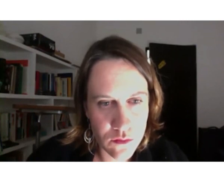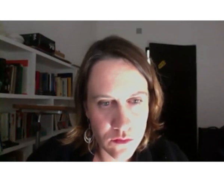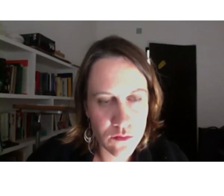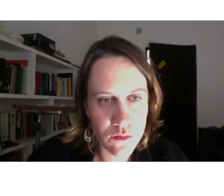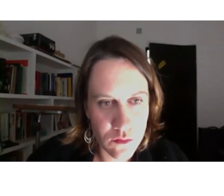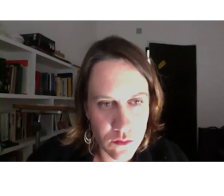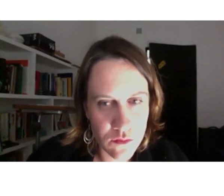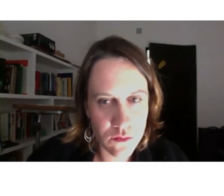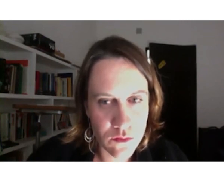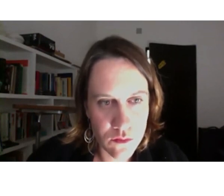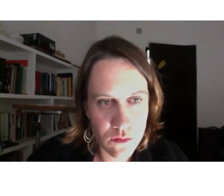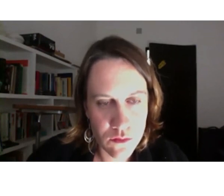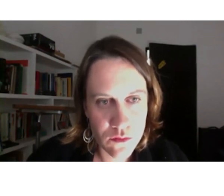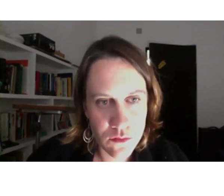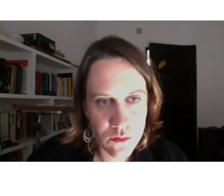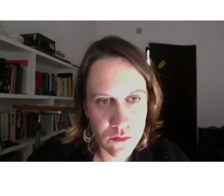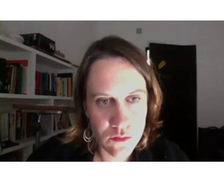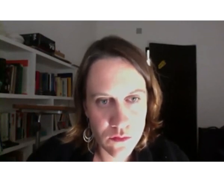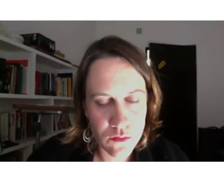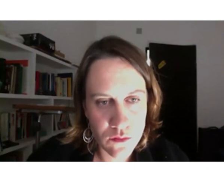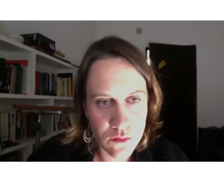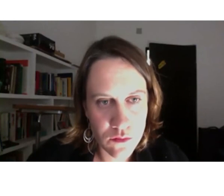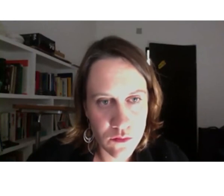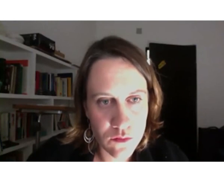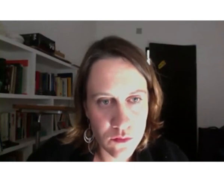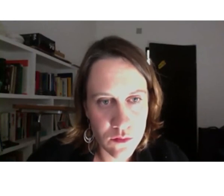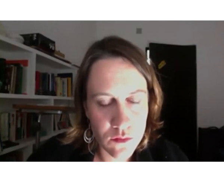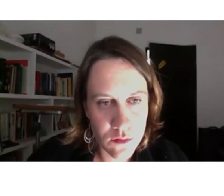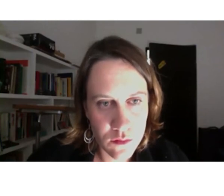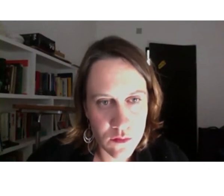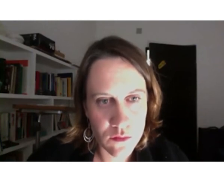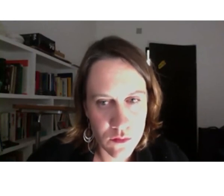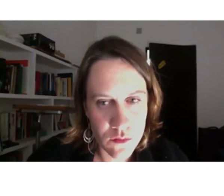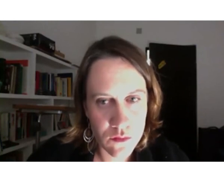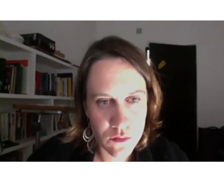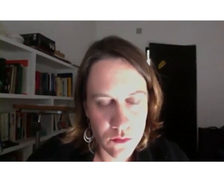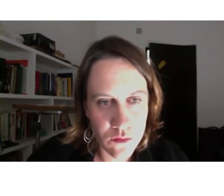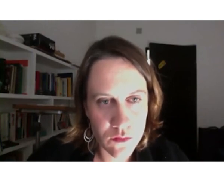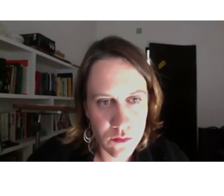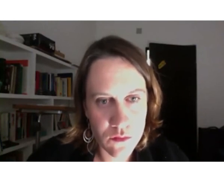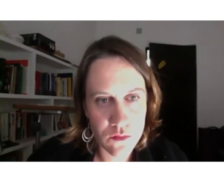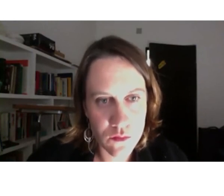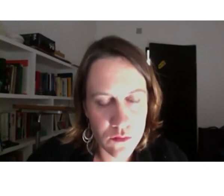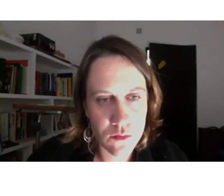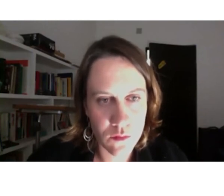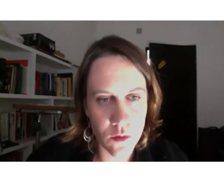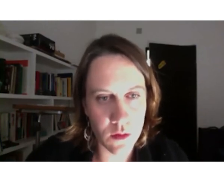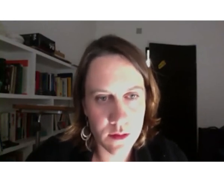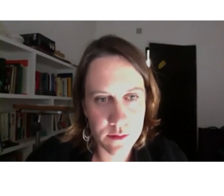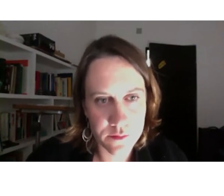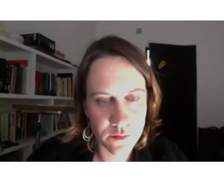¿no? O sea, nos parece que es necesario imaginar, ¿no? O sea, hacer estos ejercicios de